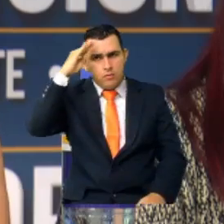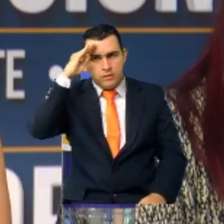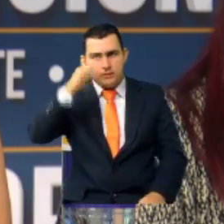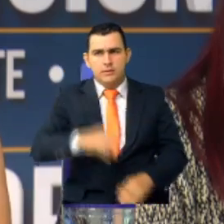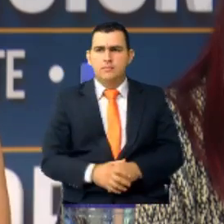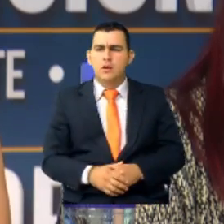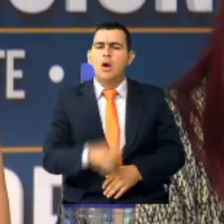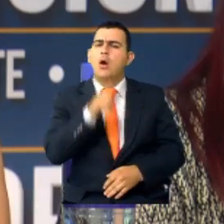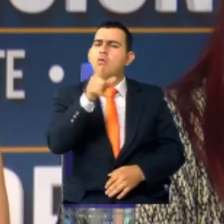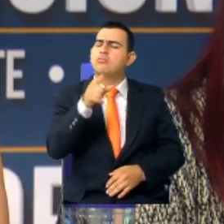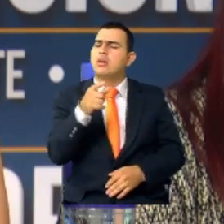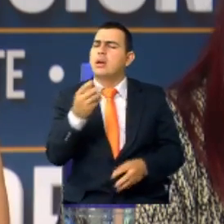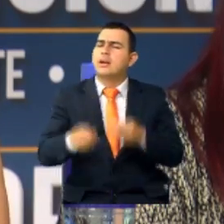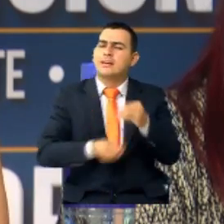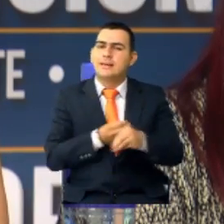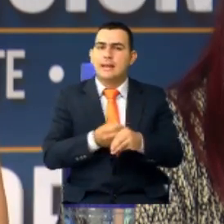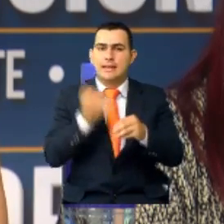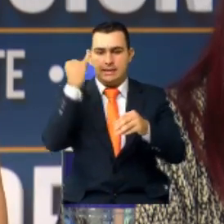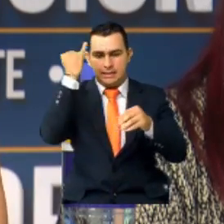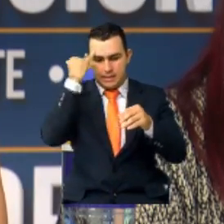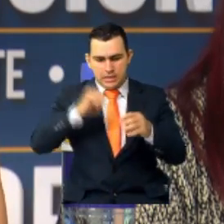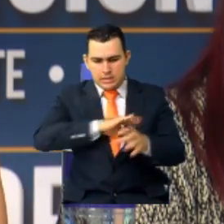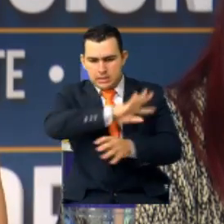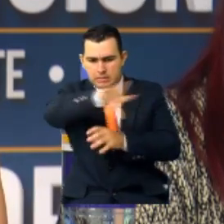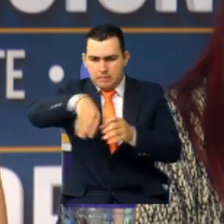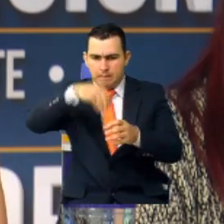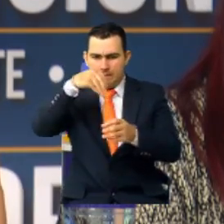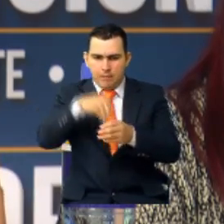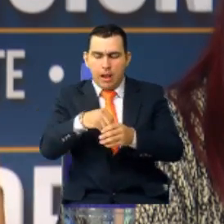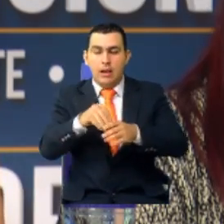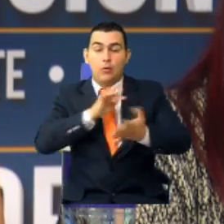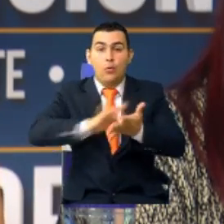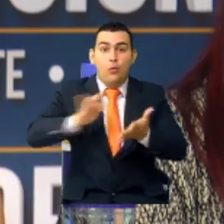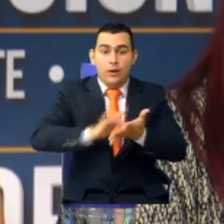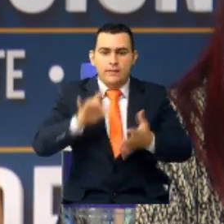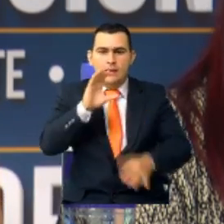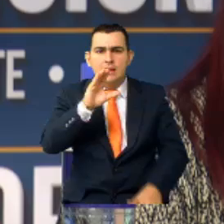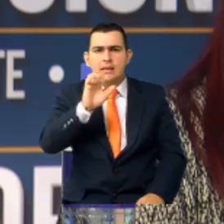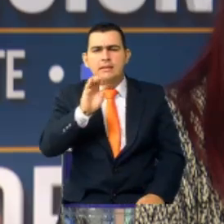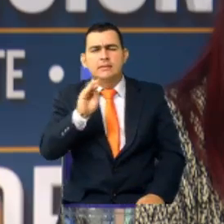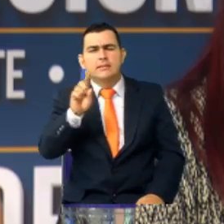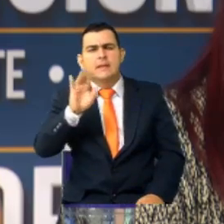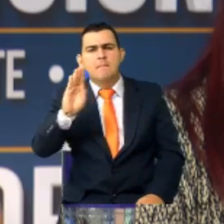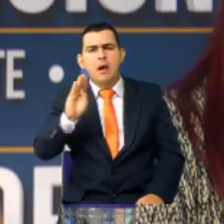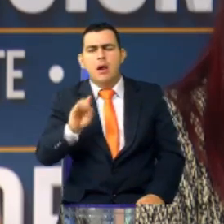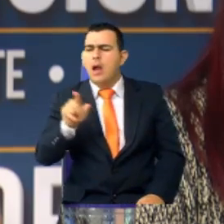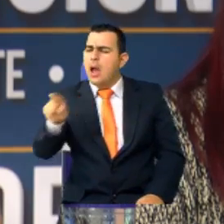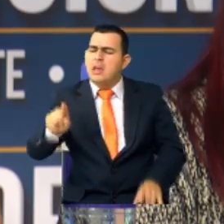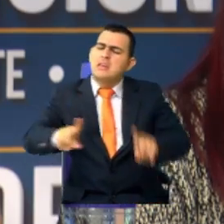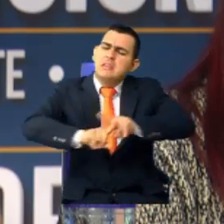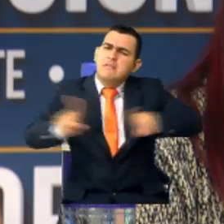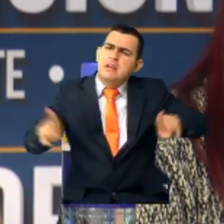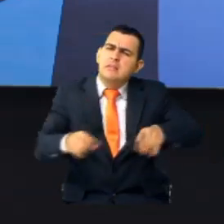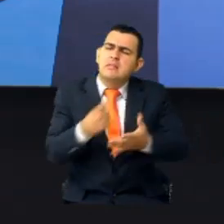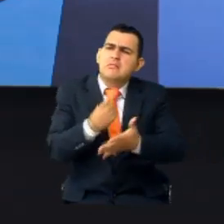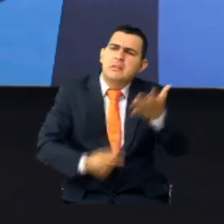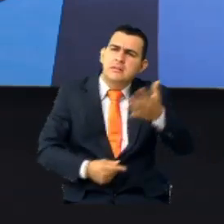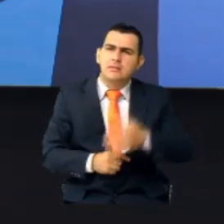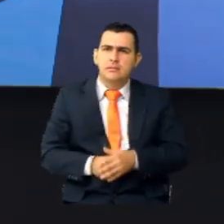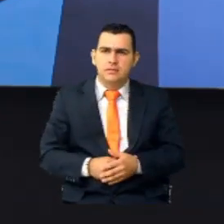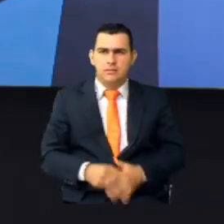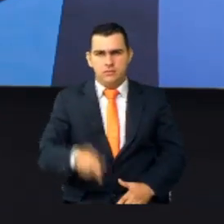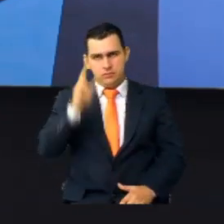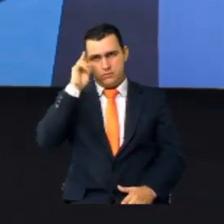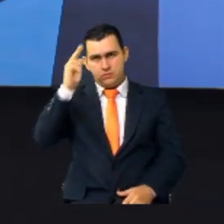propone crear el Centro de Emergencia y Seguridad para Barranca Bermeja, CESBA? ¿Cuál sería su diferencia? Bueno, muy buenas